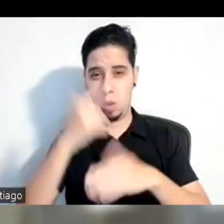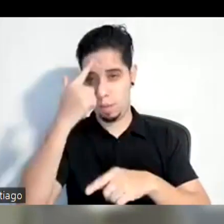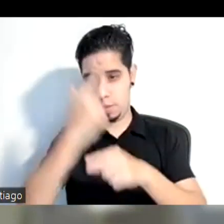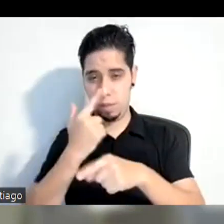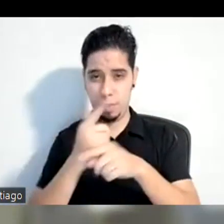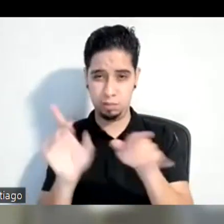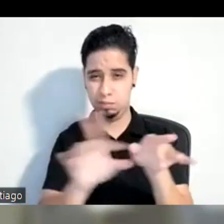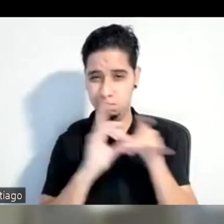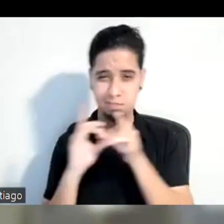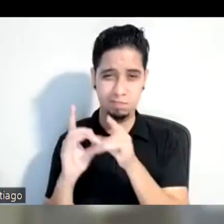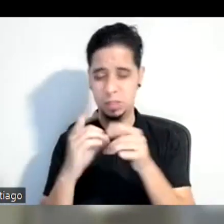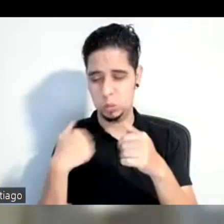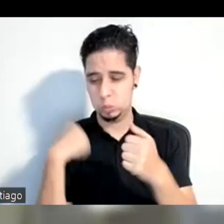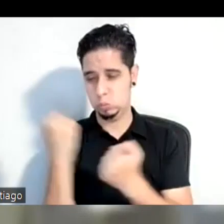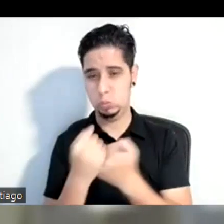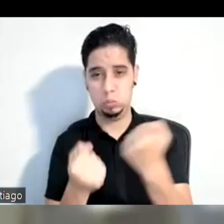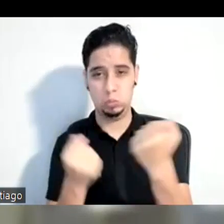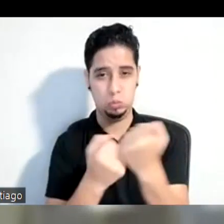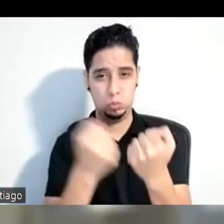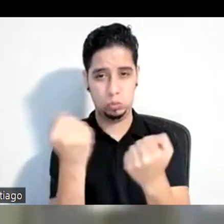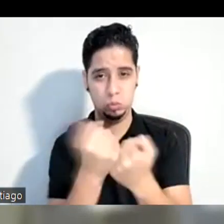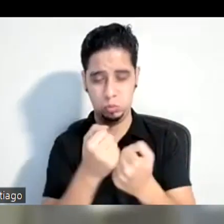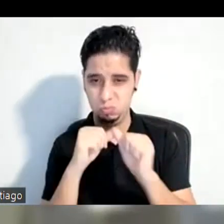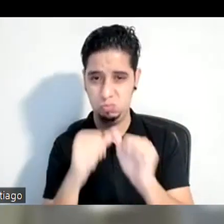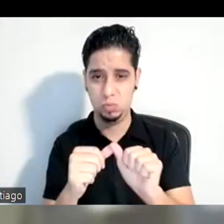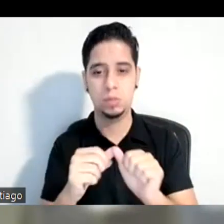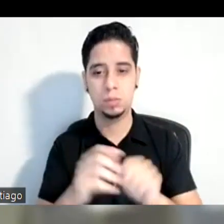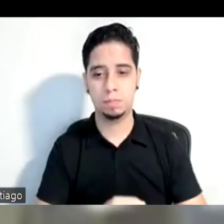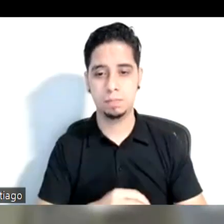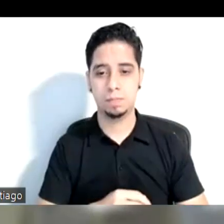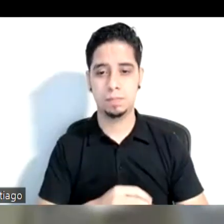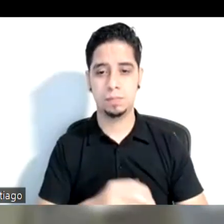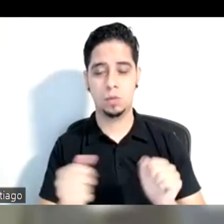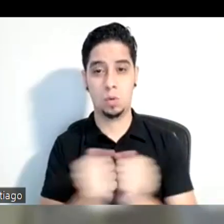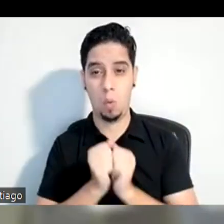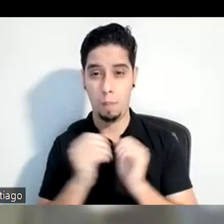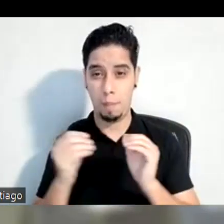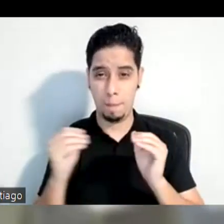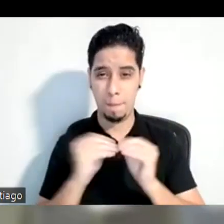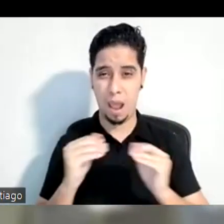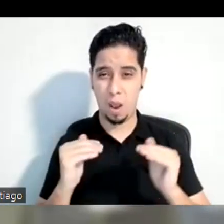Y que nos ayudemos unos a otros a vivir con más justicia.